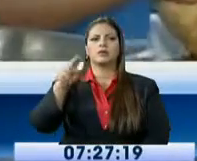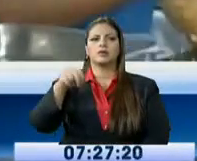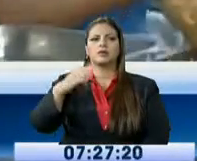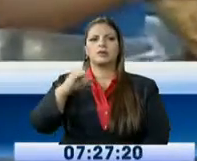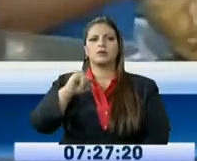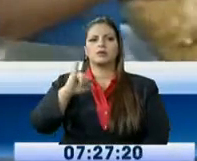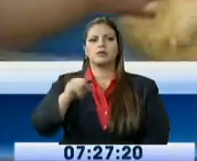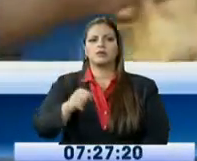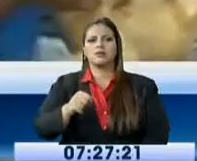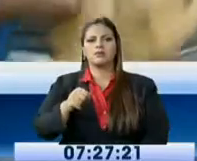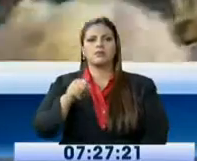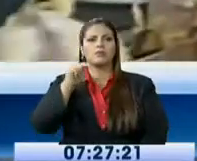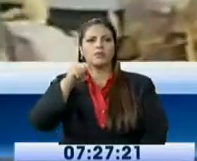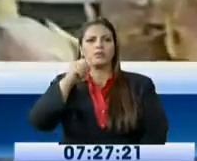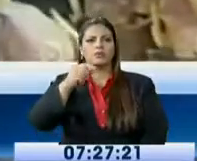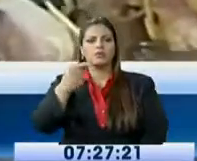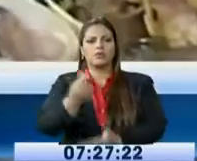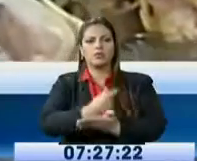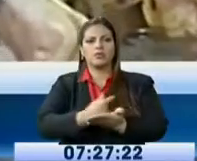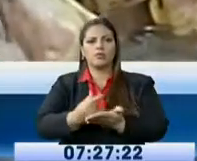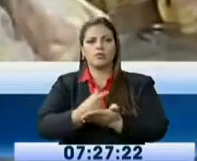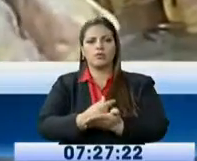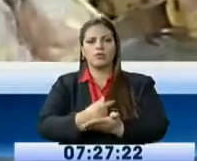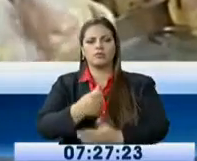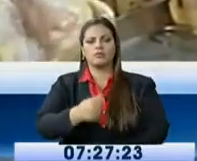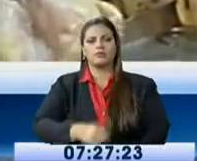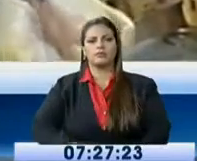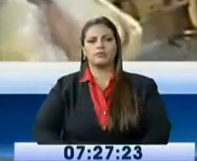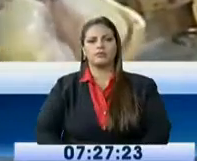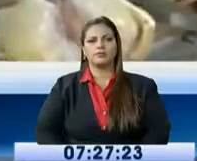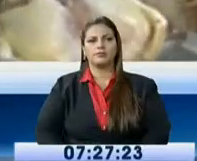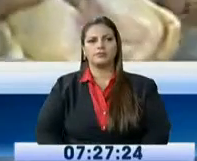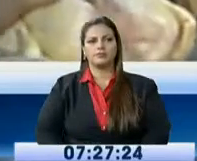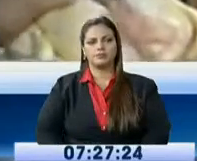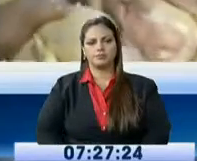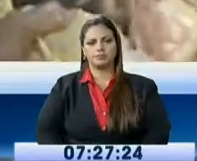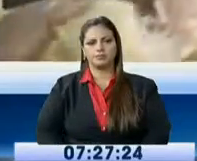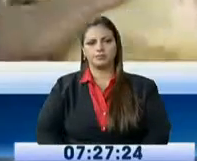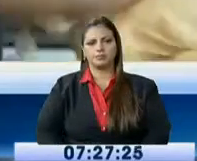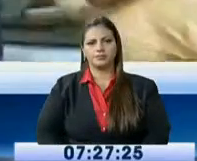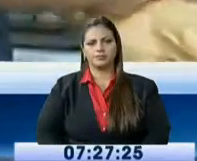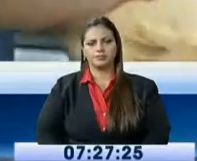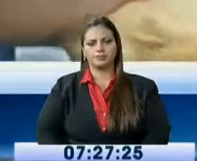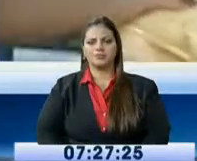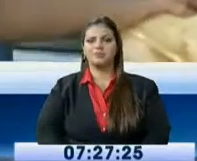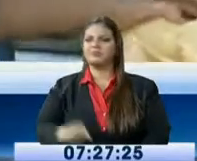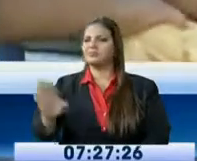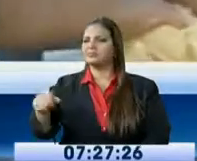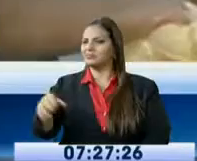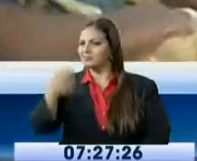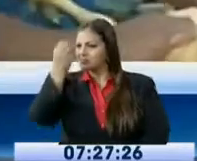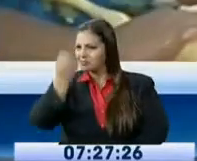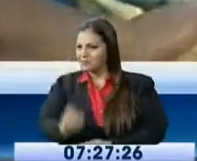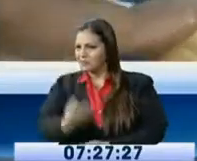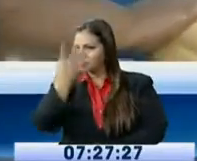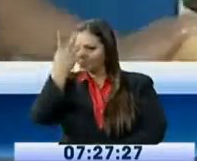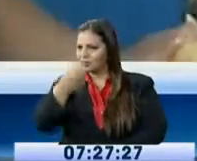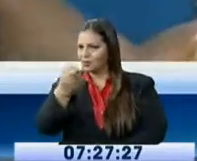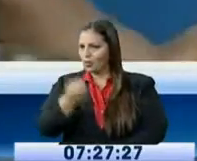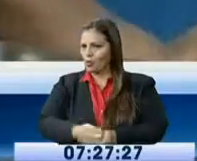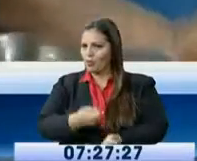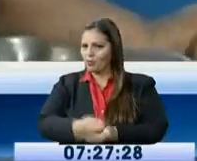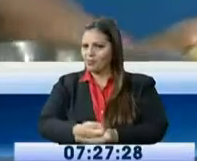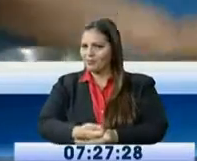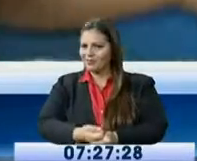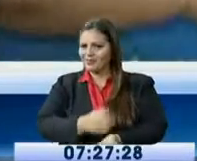intendencia.guayas@gob.es. Listo, muchas gracias, señor intendente. Vamos a conversar. Amiga, buen día. ¿Realizando las compras para el almuerzo ya? ¿No?